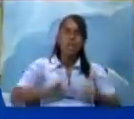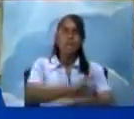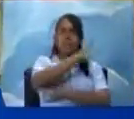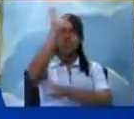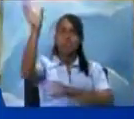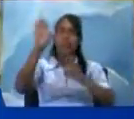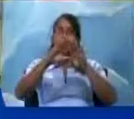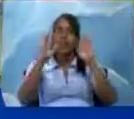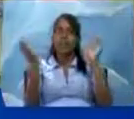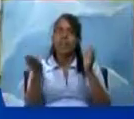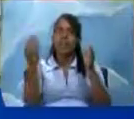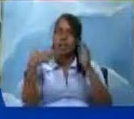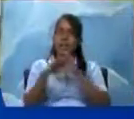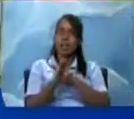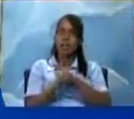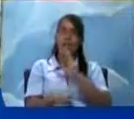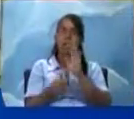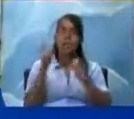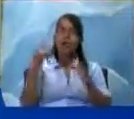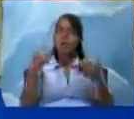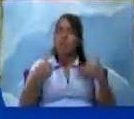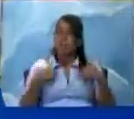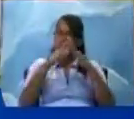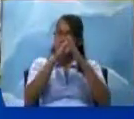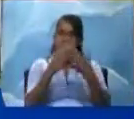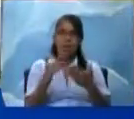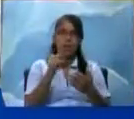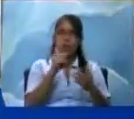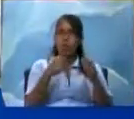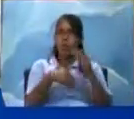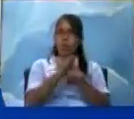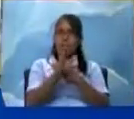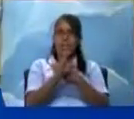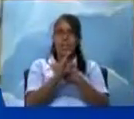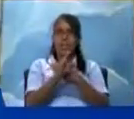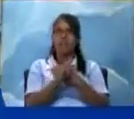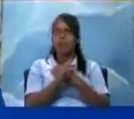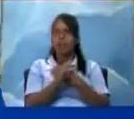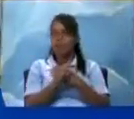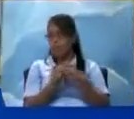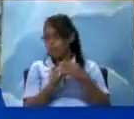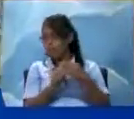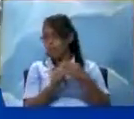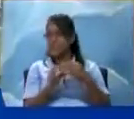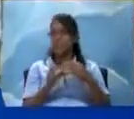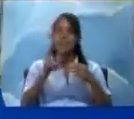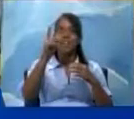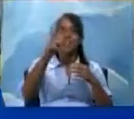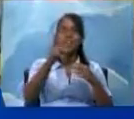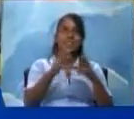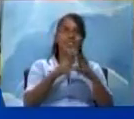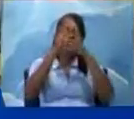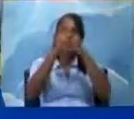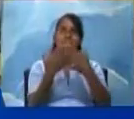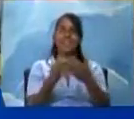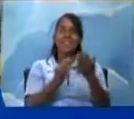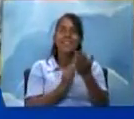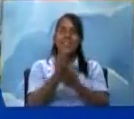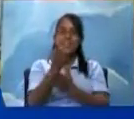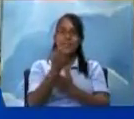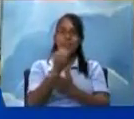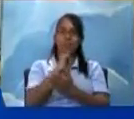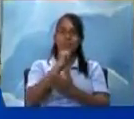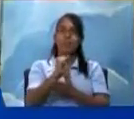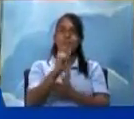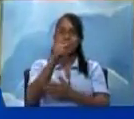y la tierra pasarán, mas mis palabras no pasarán. Esas palabras son fieles y